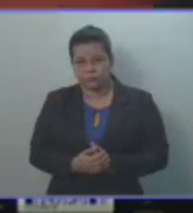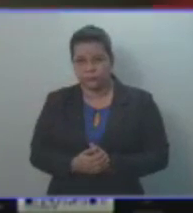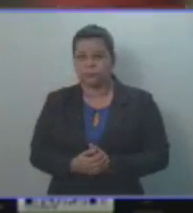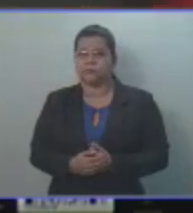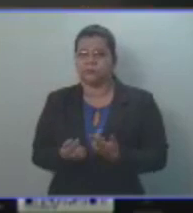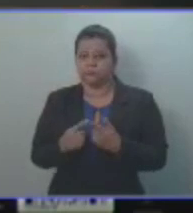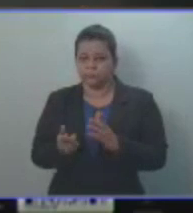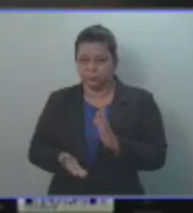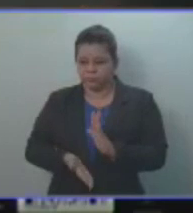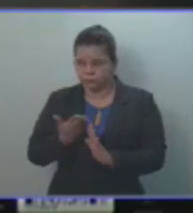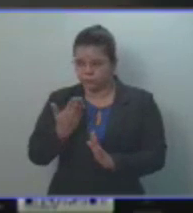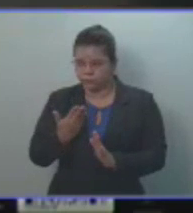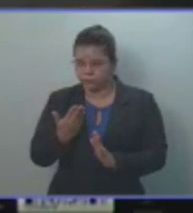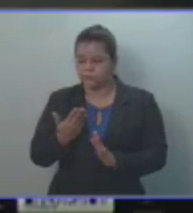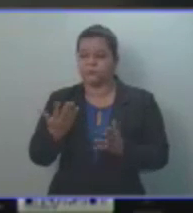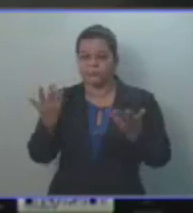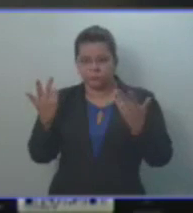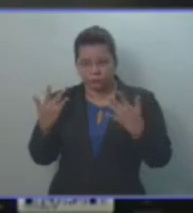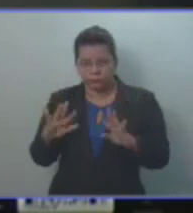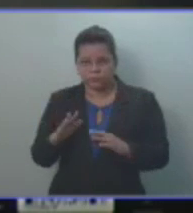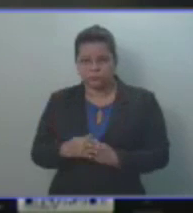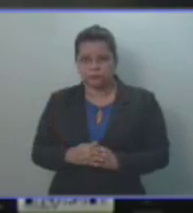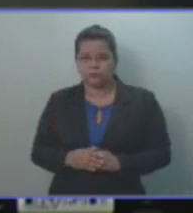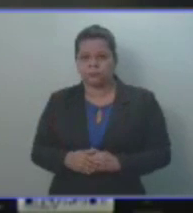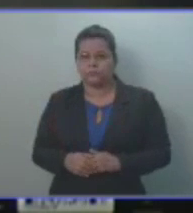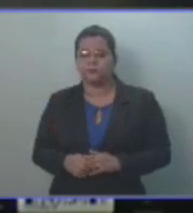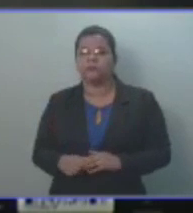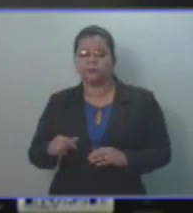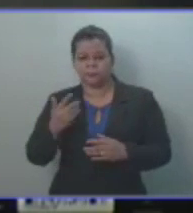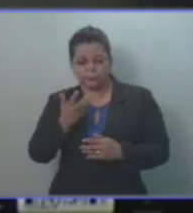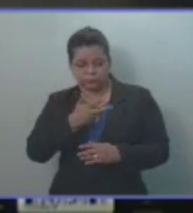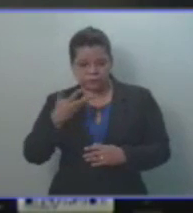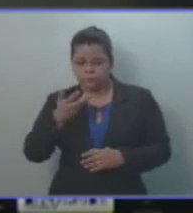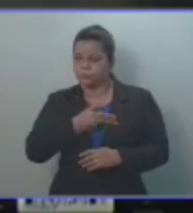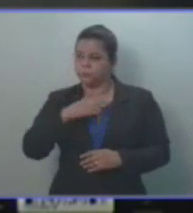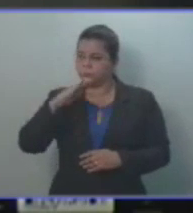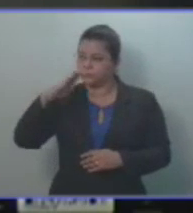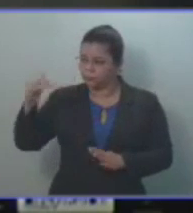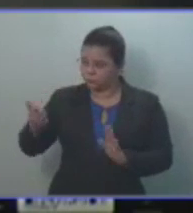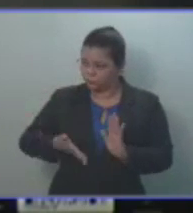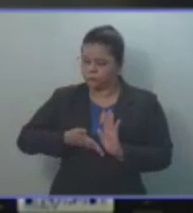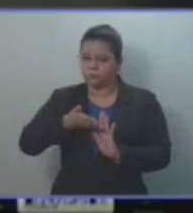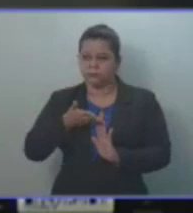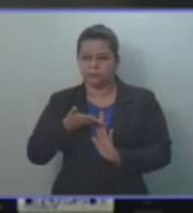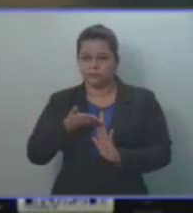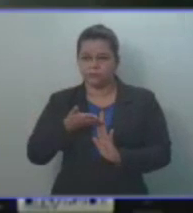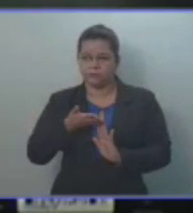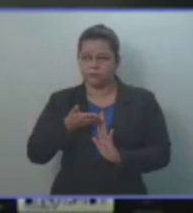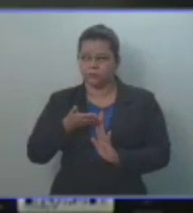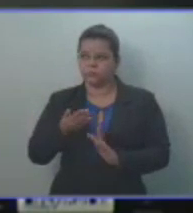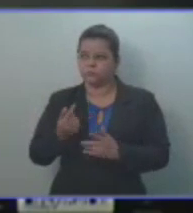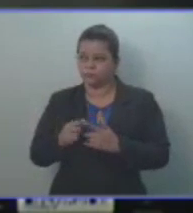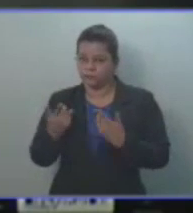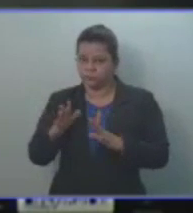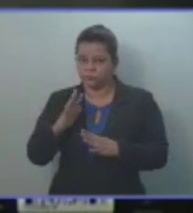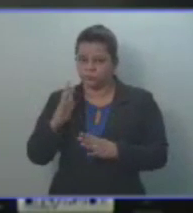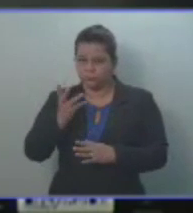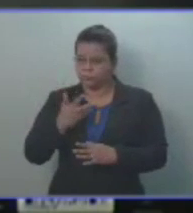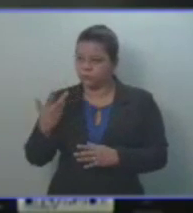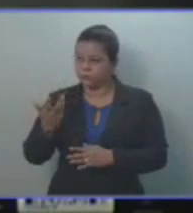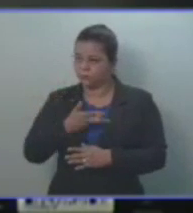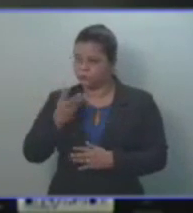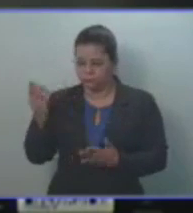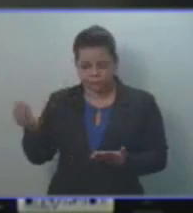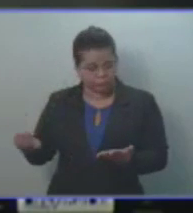internacional ya en desarrollo en el país, como por ejemplo lo que fue la inversión de Fomilenio